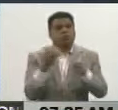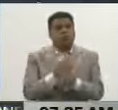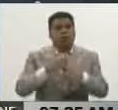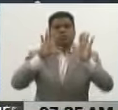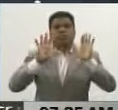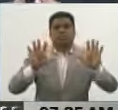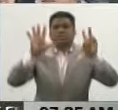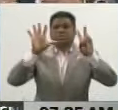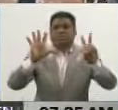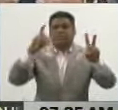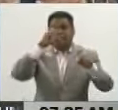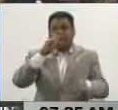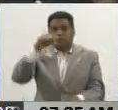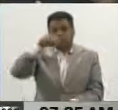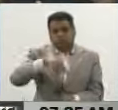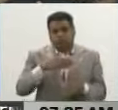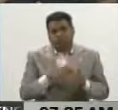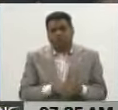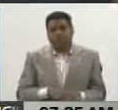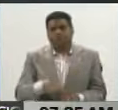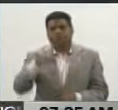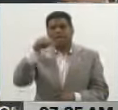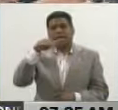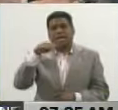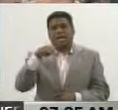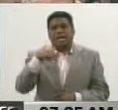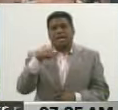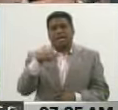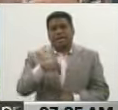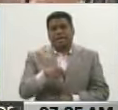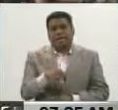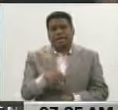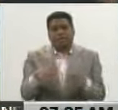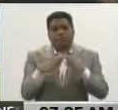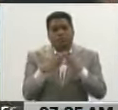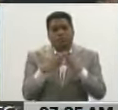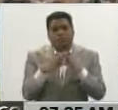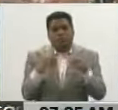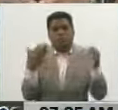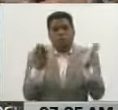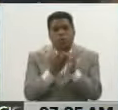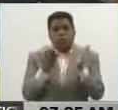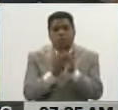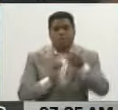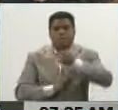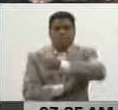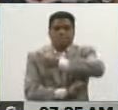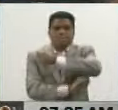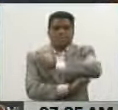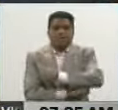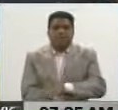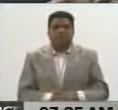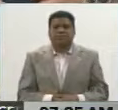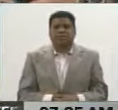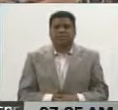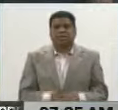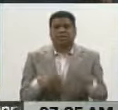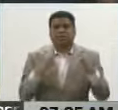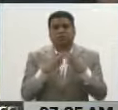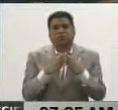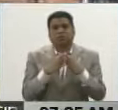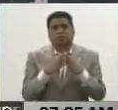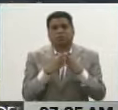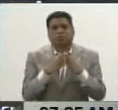años, ¿no? Y en el subsistema de educación básica hemos tenido además un conjunto de programas que